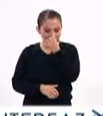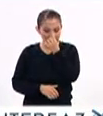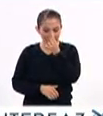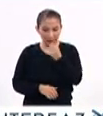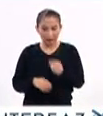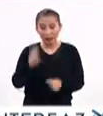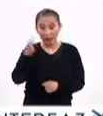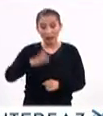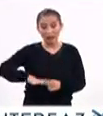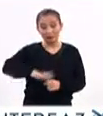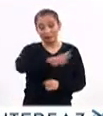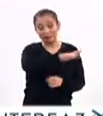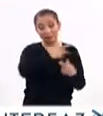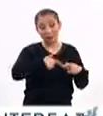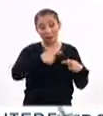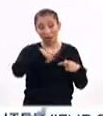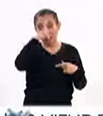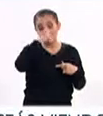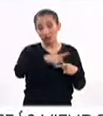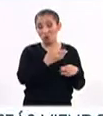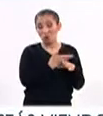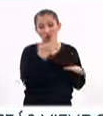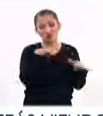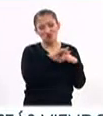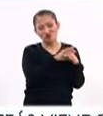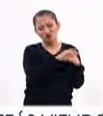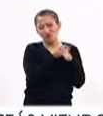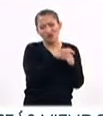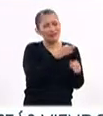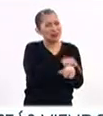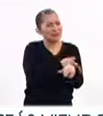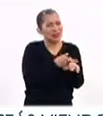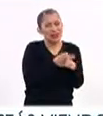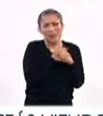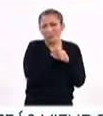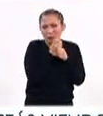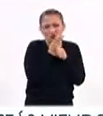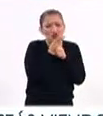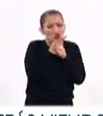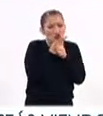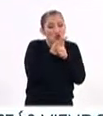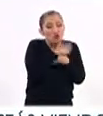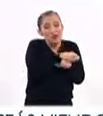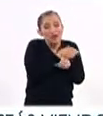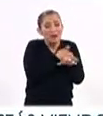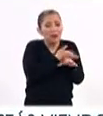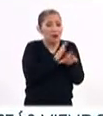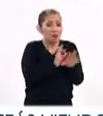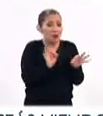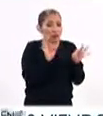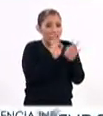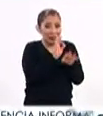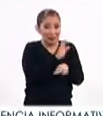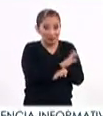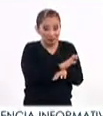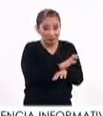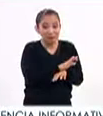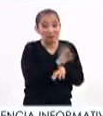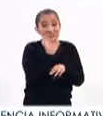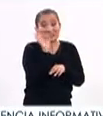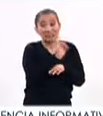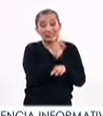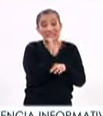la sociedad mexicana en general estamos pues muy pegados con nuestra familia y yo creo que la familia es lo más importante.